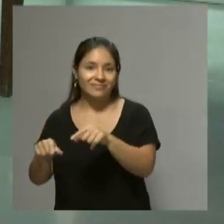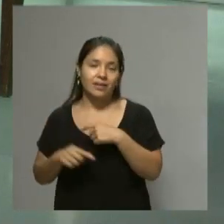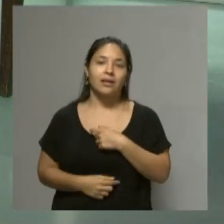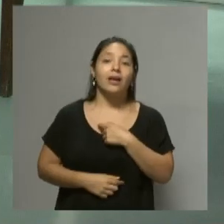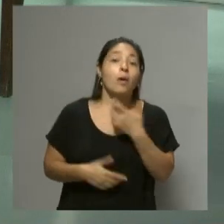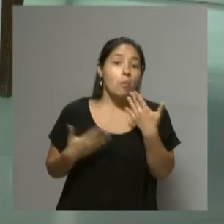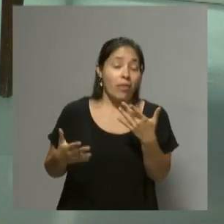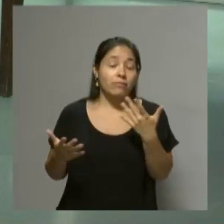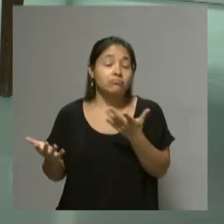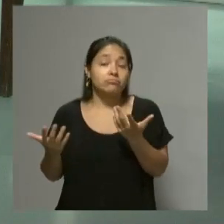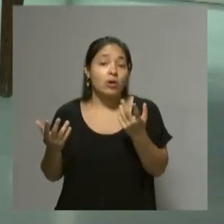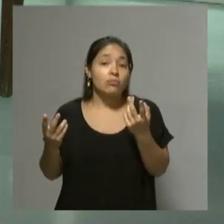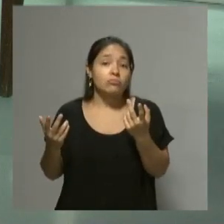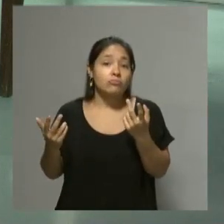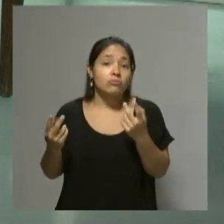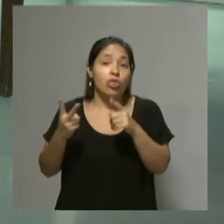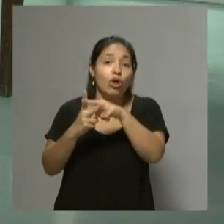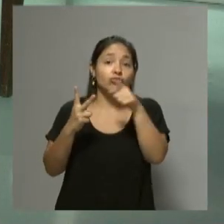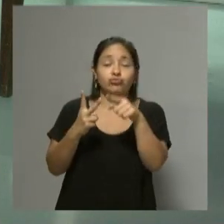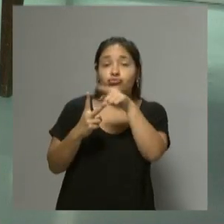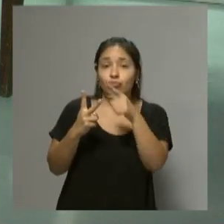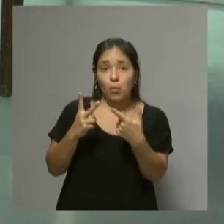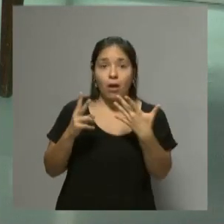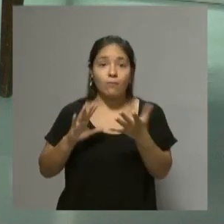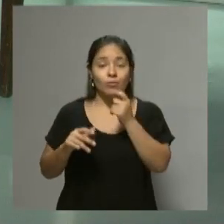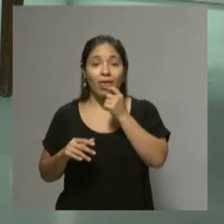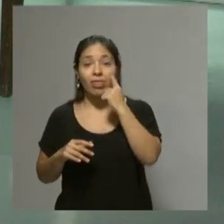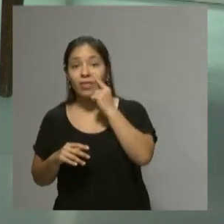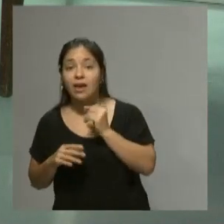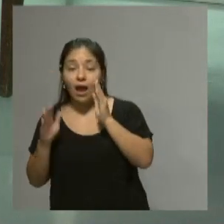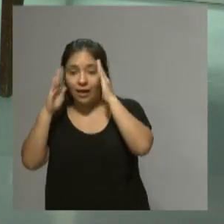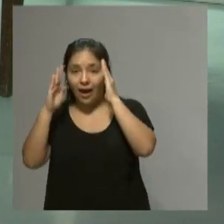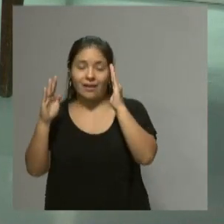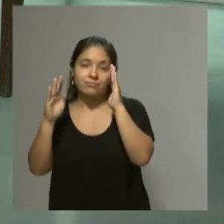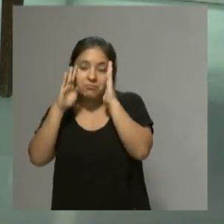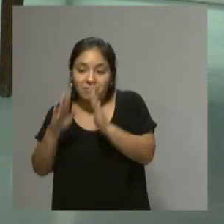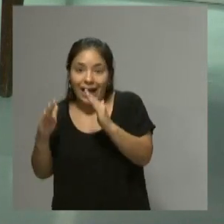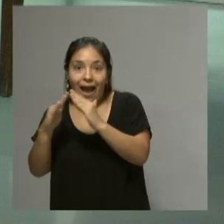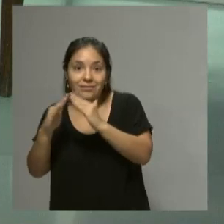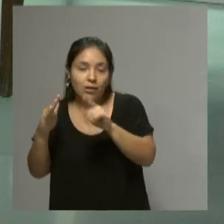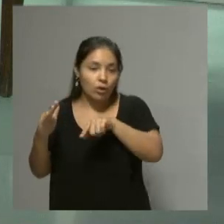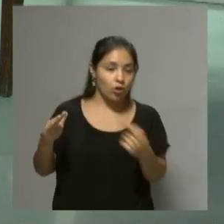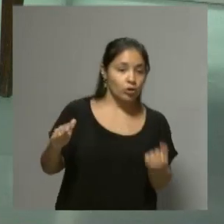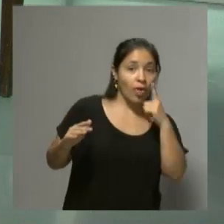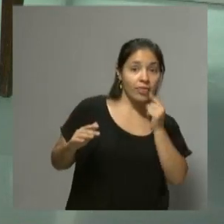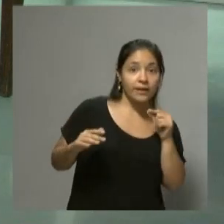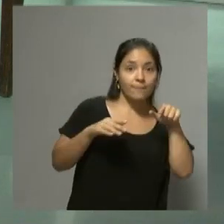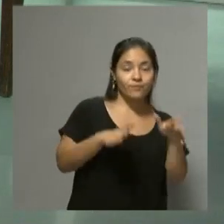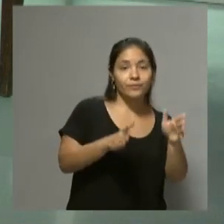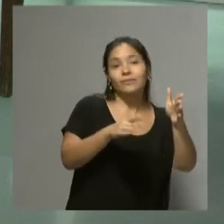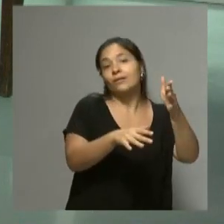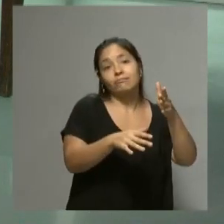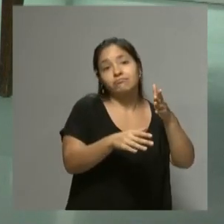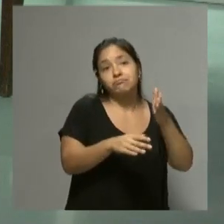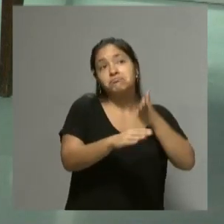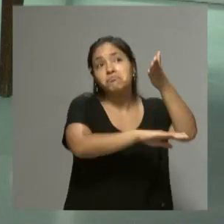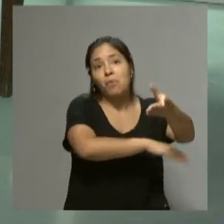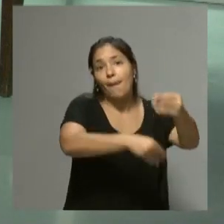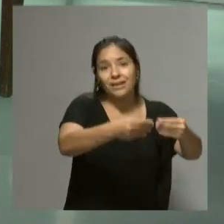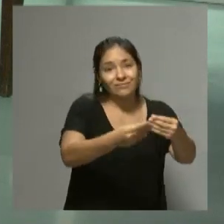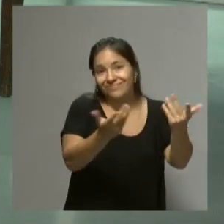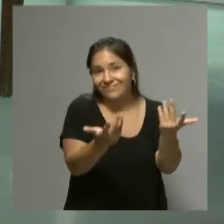mixto, bueno, tantos días en casa, tantos días en la oficina, está bueno poder llegar a ese equilibrio. Yo no digo ni